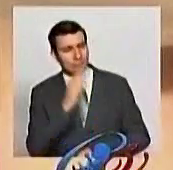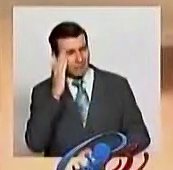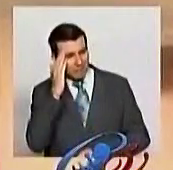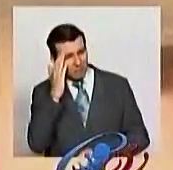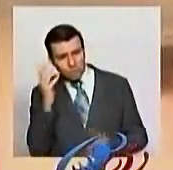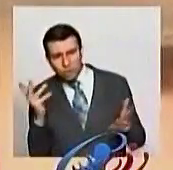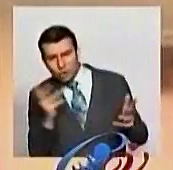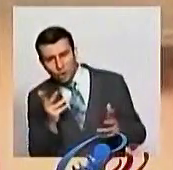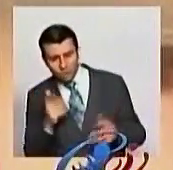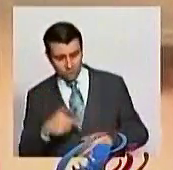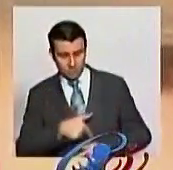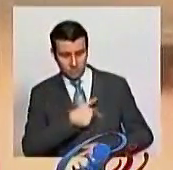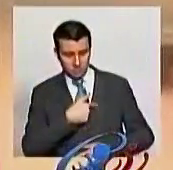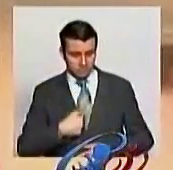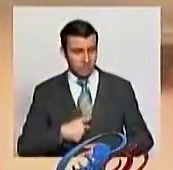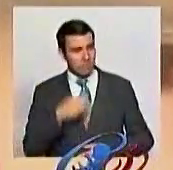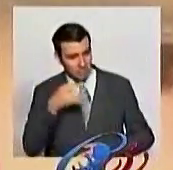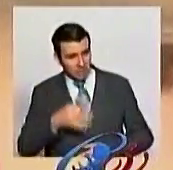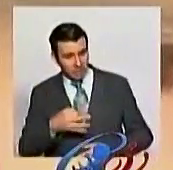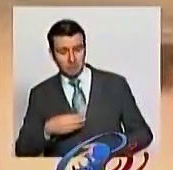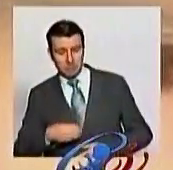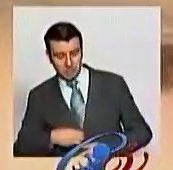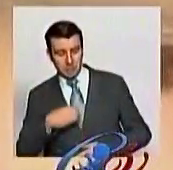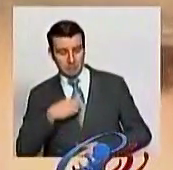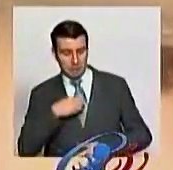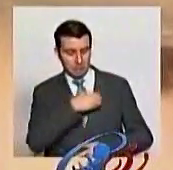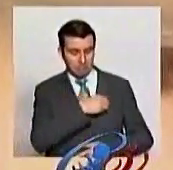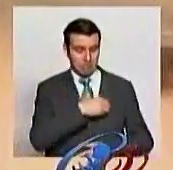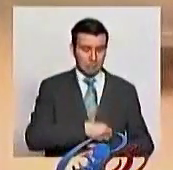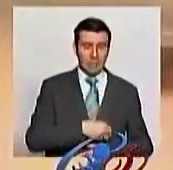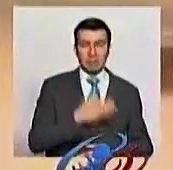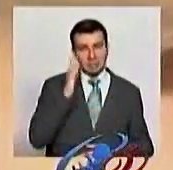que fisiológicamente funcionan bien para determinar